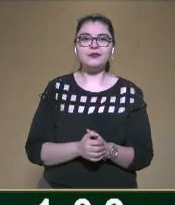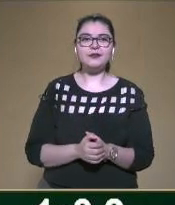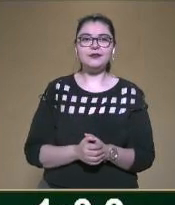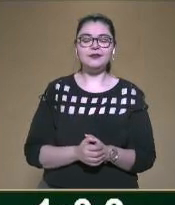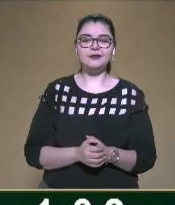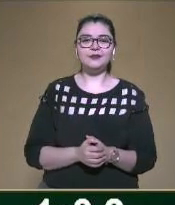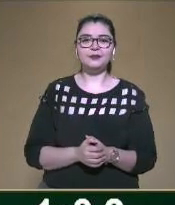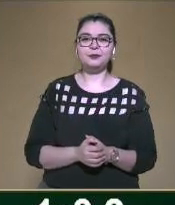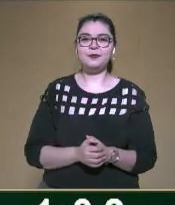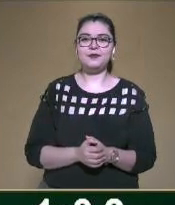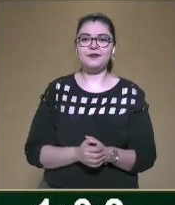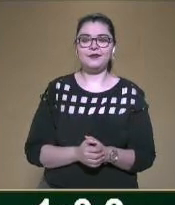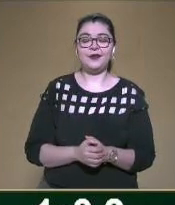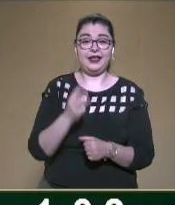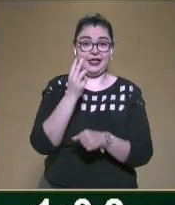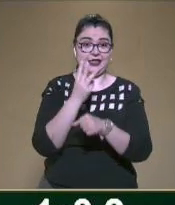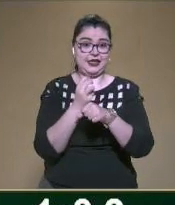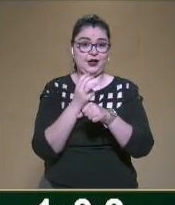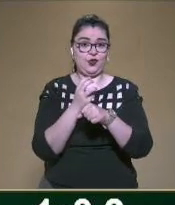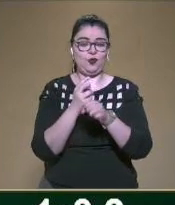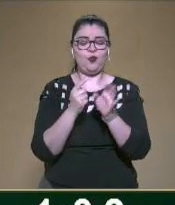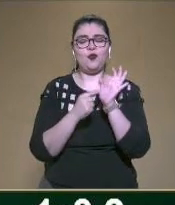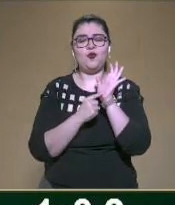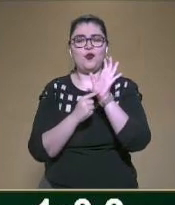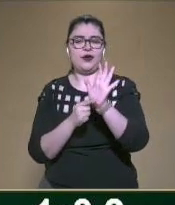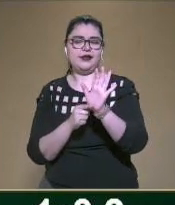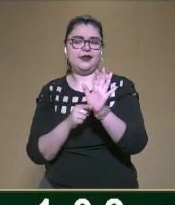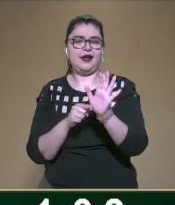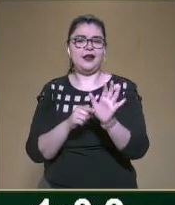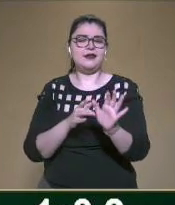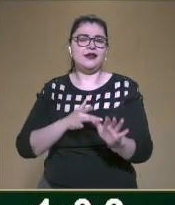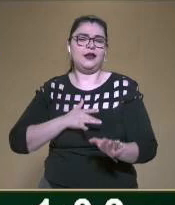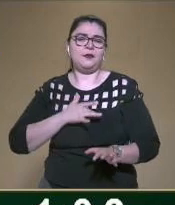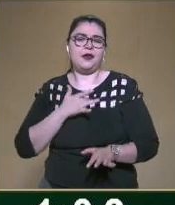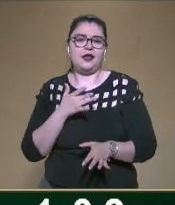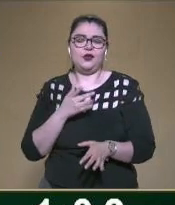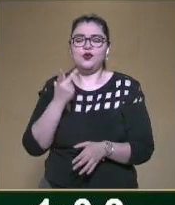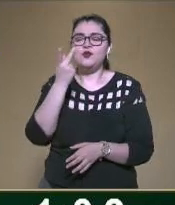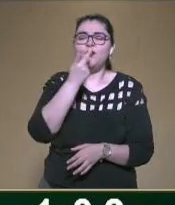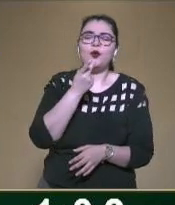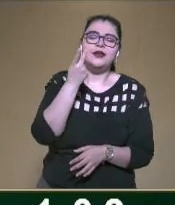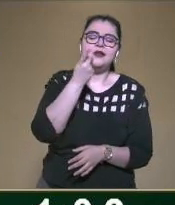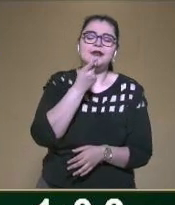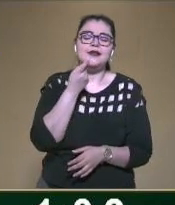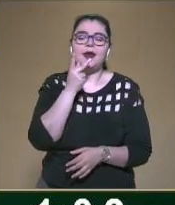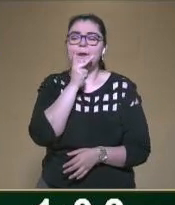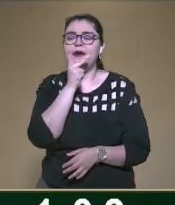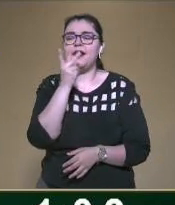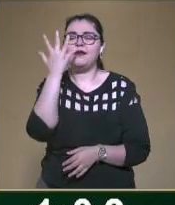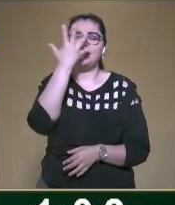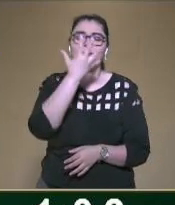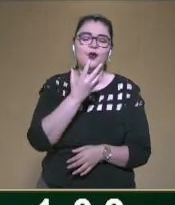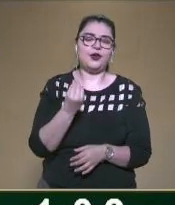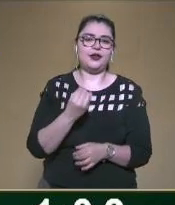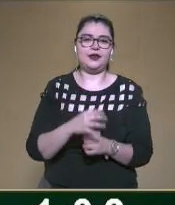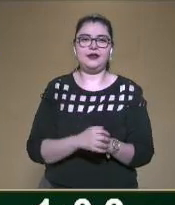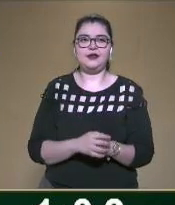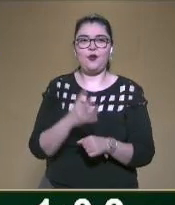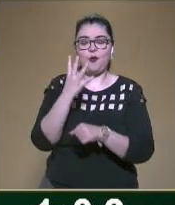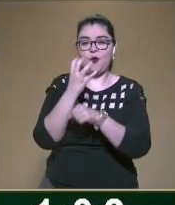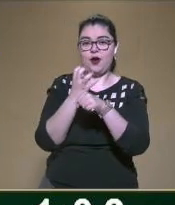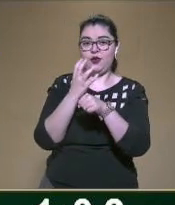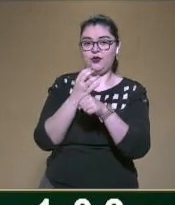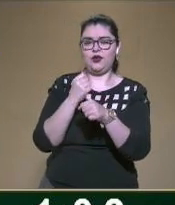tercer grado. Manifiesta sus sentimientos a través de la poesía. Y en cuarto, identifica los sentimientos que tratan